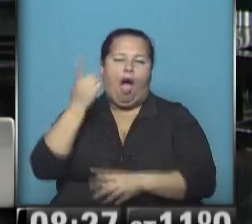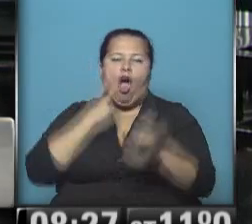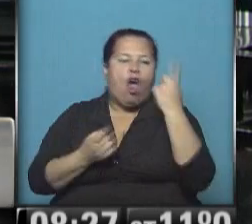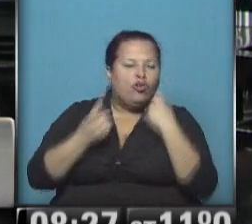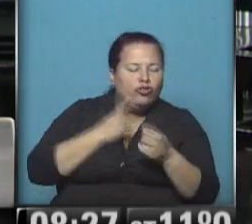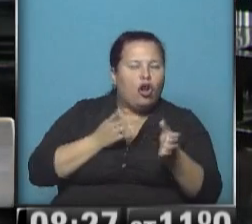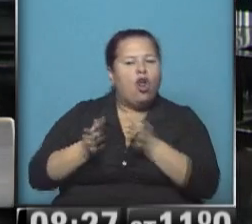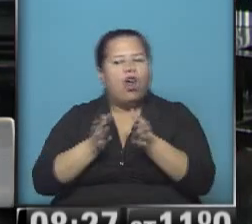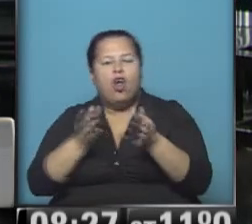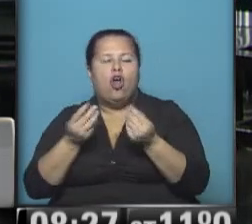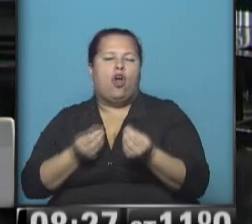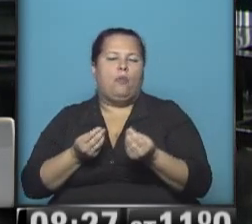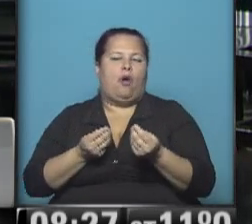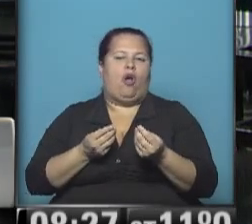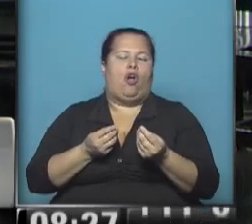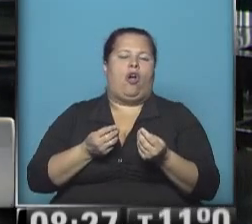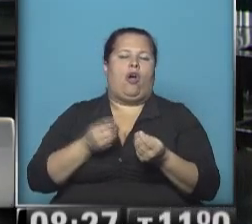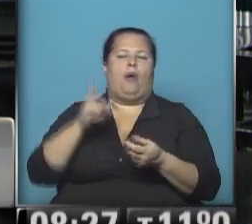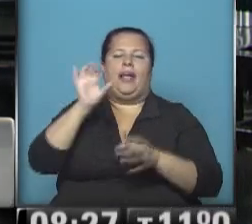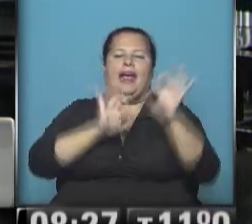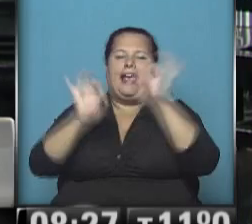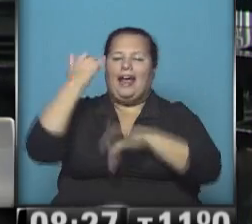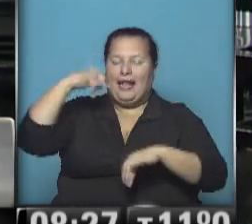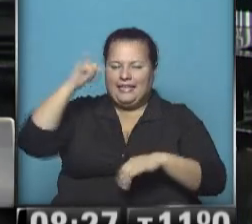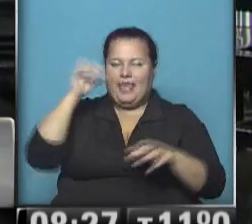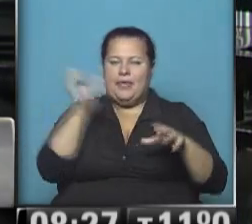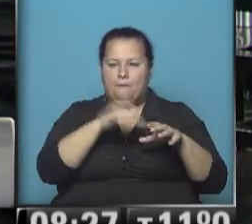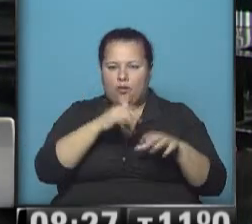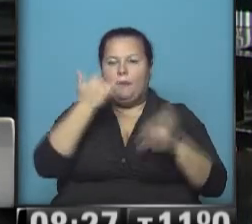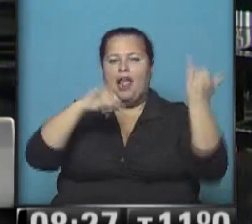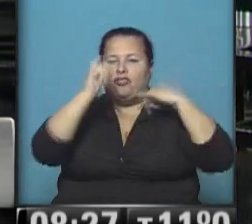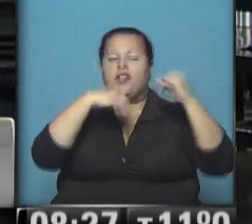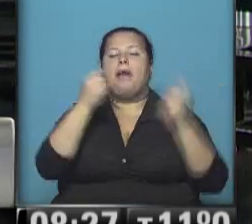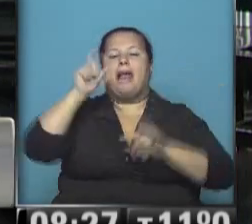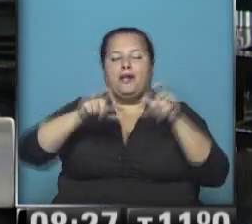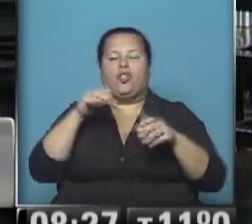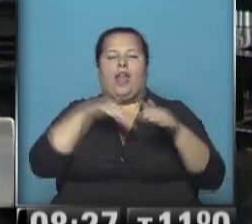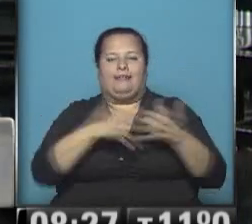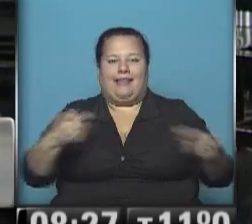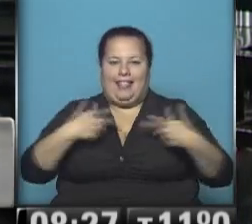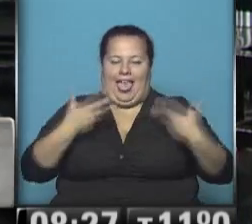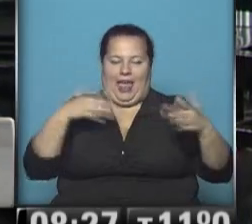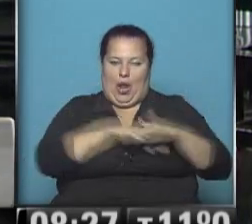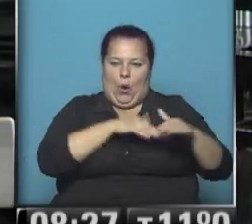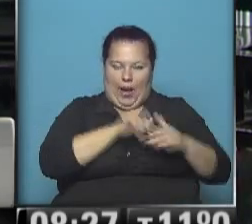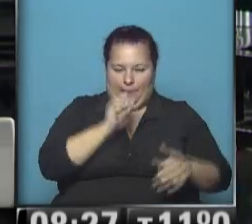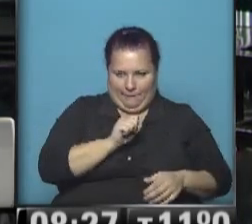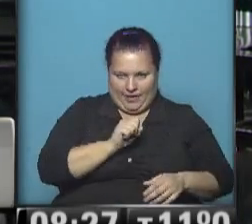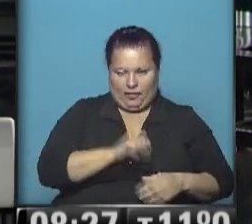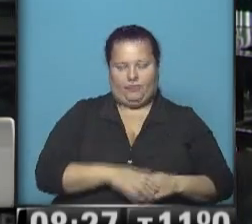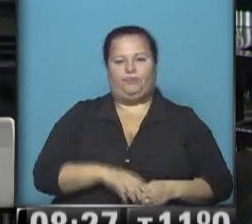orientando las tasas de interés de los depósitos a plazo fijo para que la gente tenga un incentivo para ahorrar en pesos